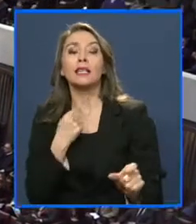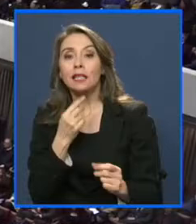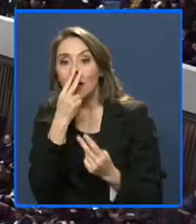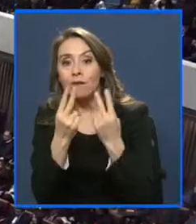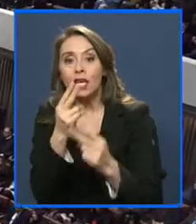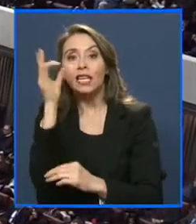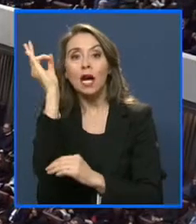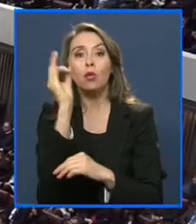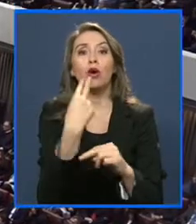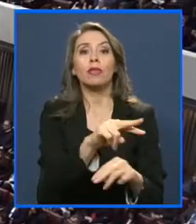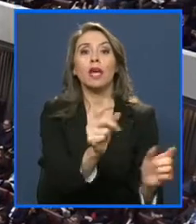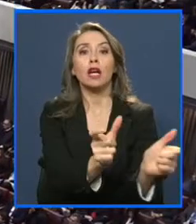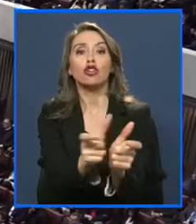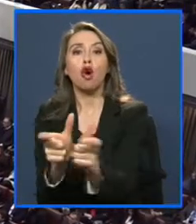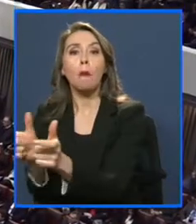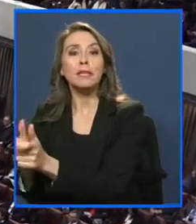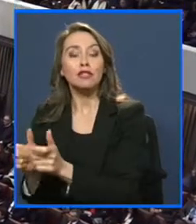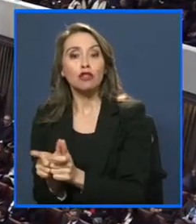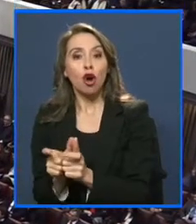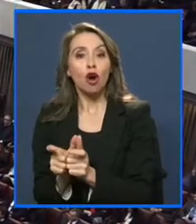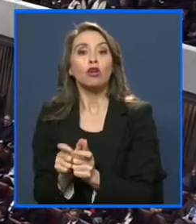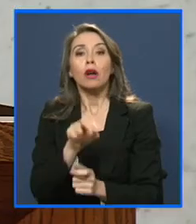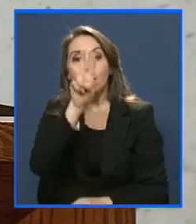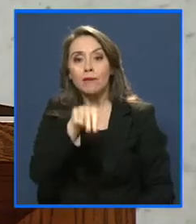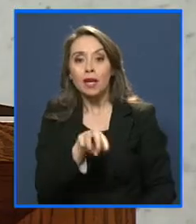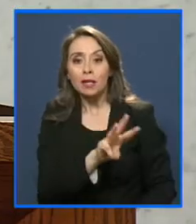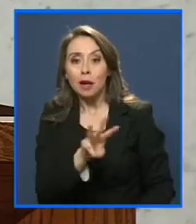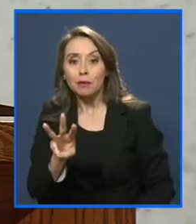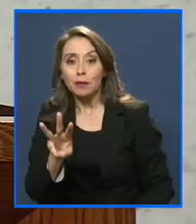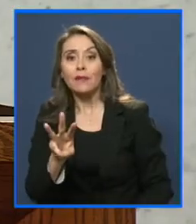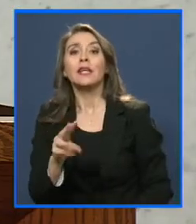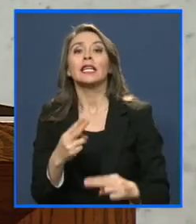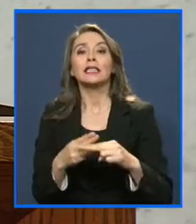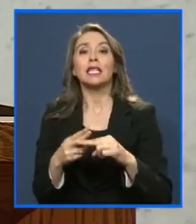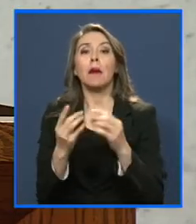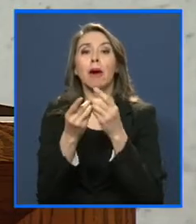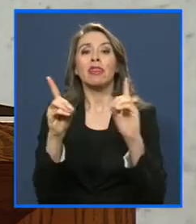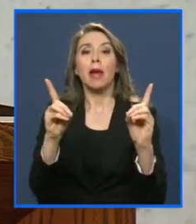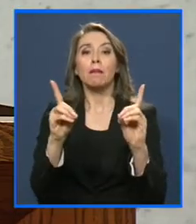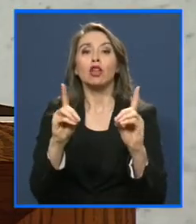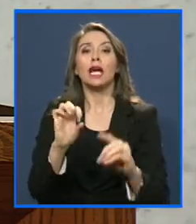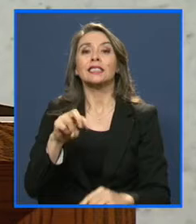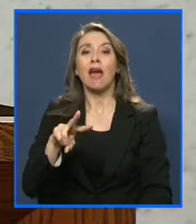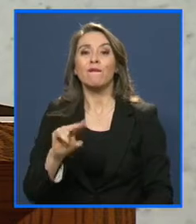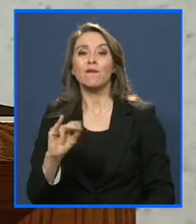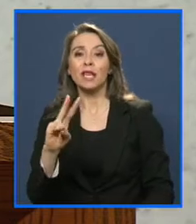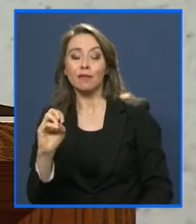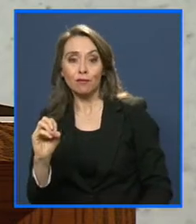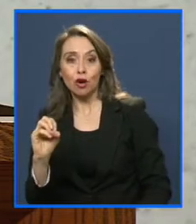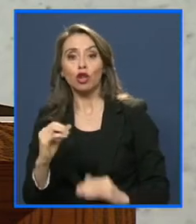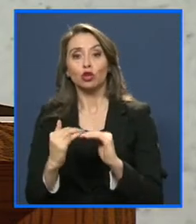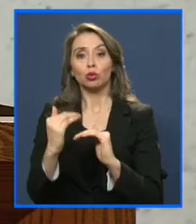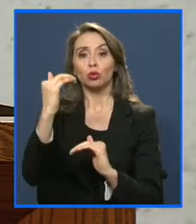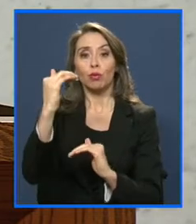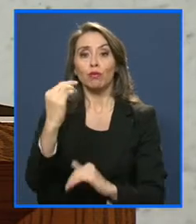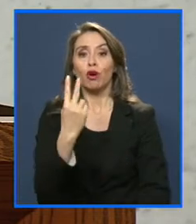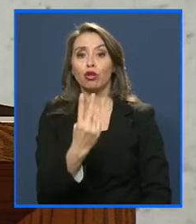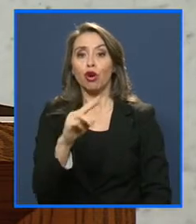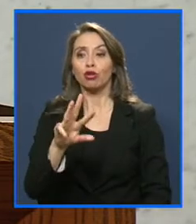sesiones de las comisiones a través de nuestra plataforma digital democracia en vivo lo que representó un incremento de un